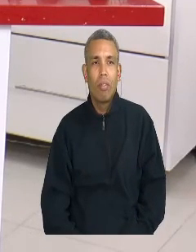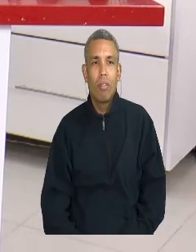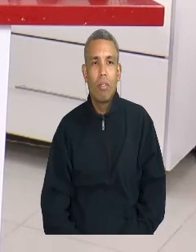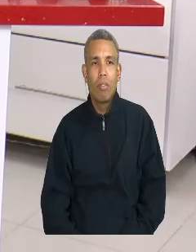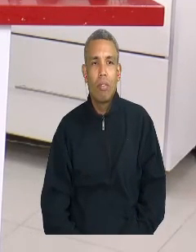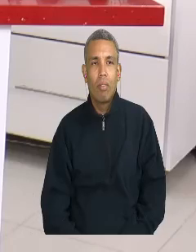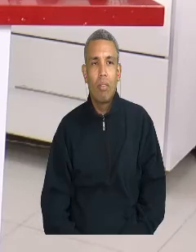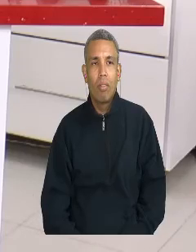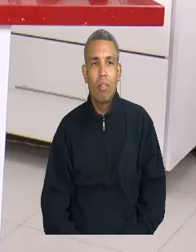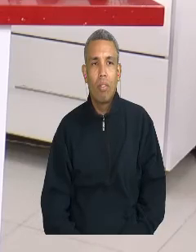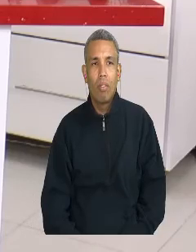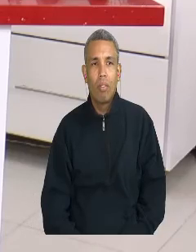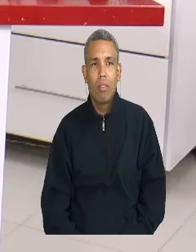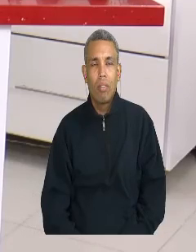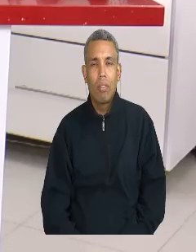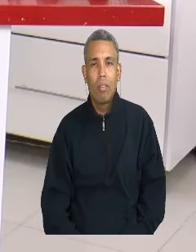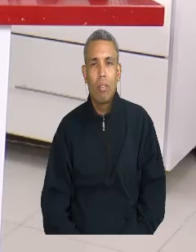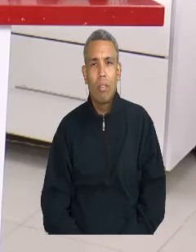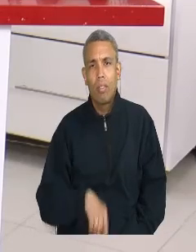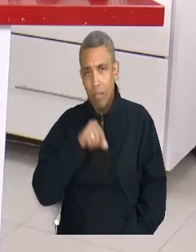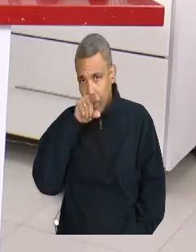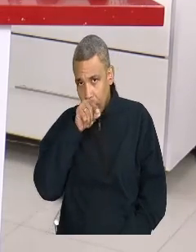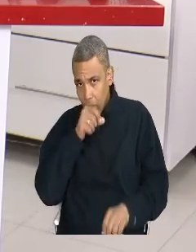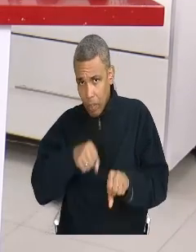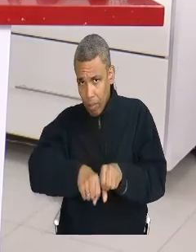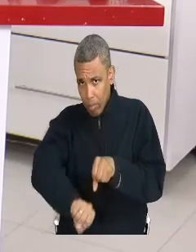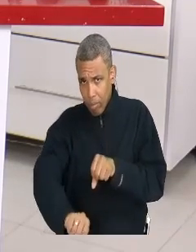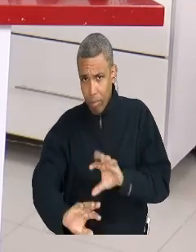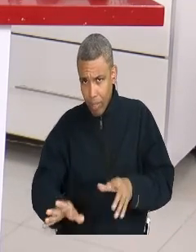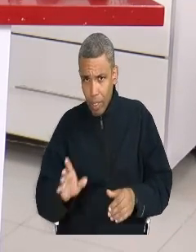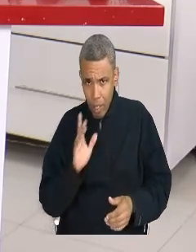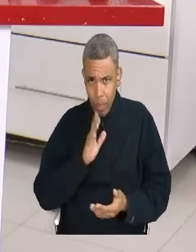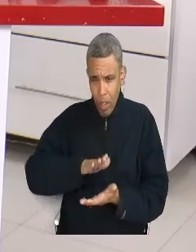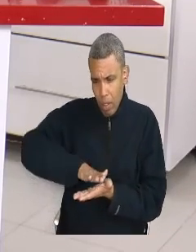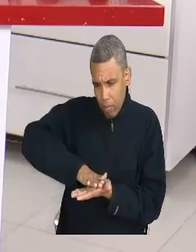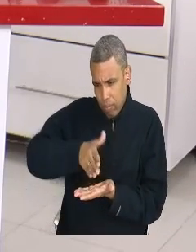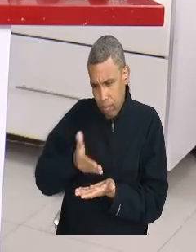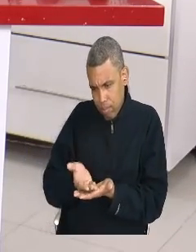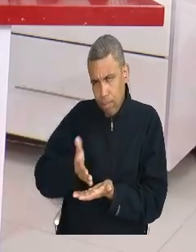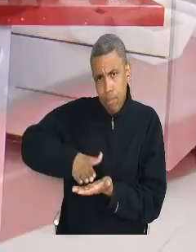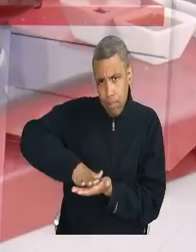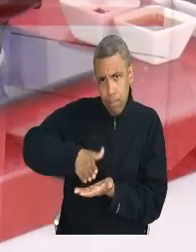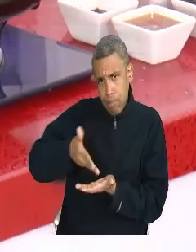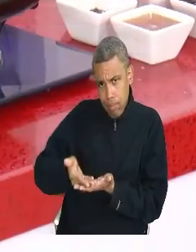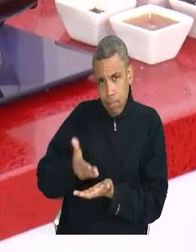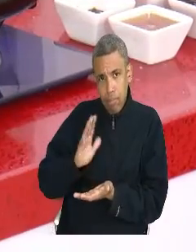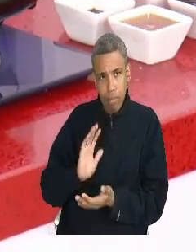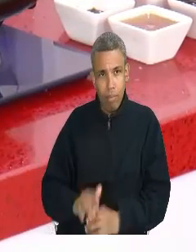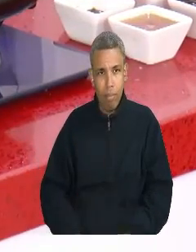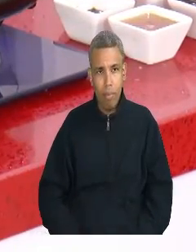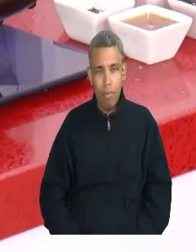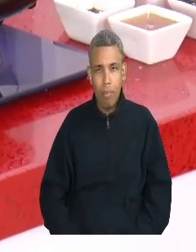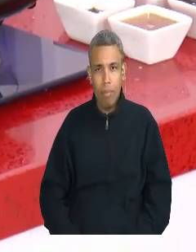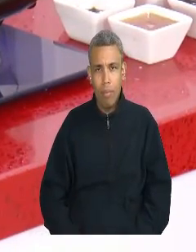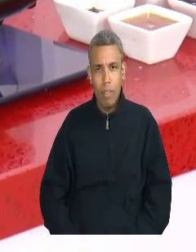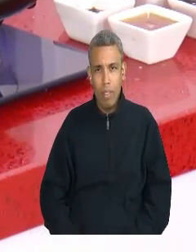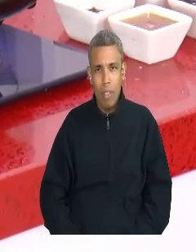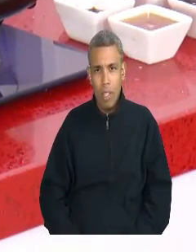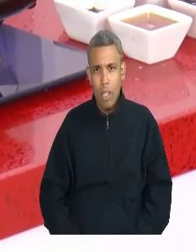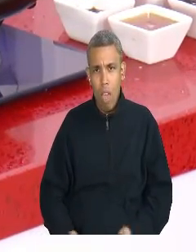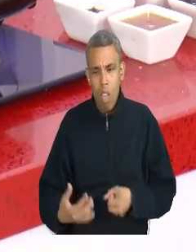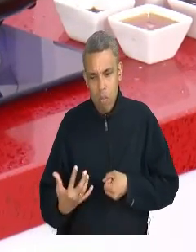pechuga previamente cocida, no es necesario, pues, darle tanta cocción. Vamos a partirla acá un poquito. Acá en